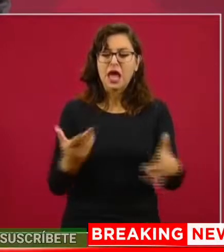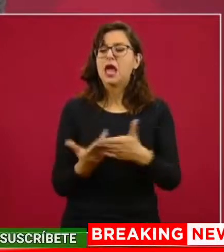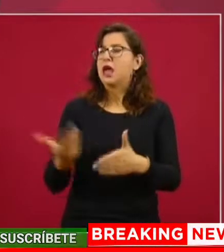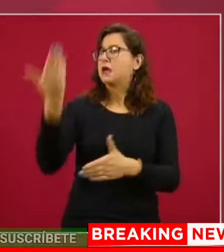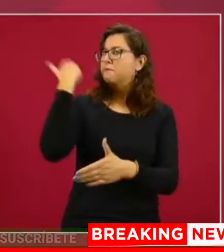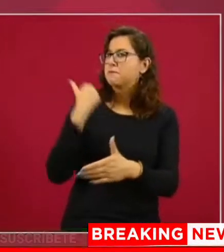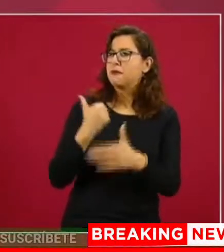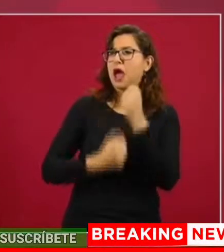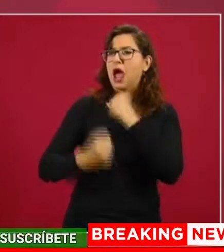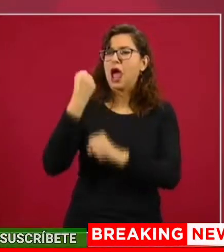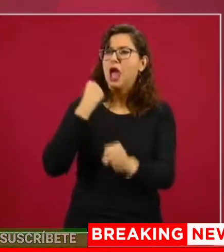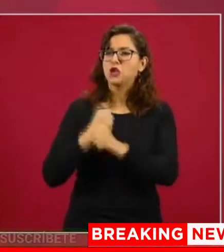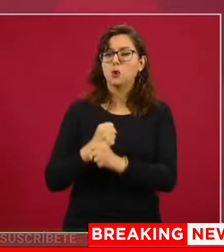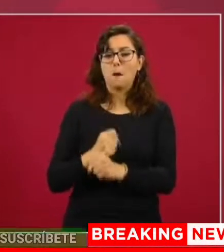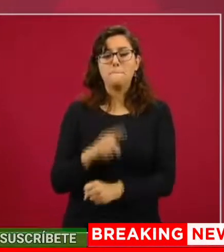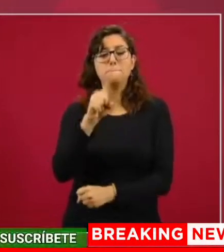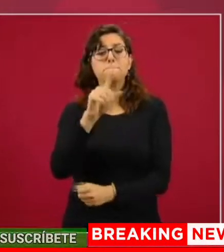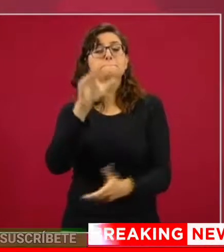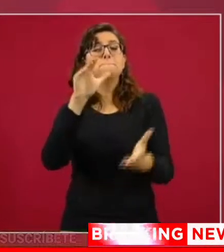desde